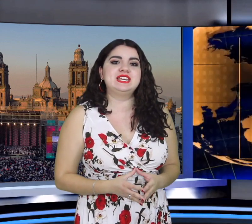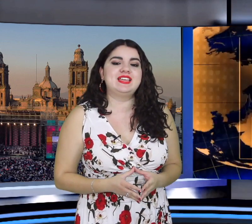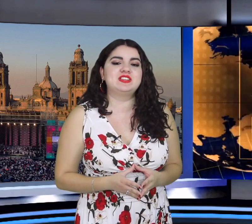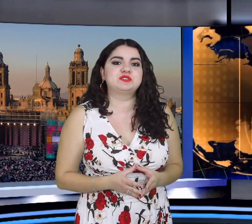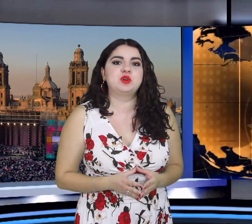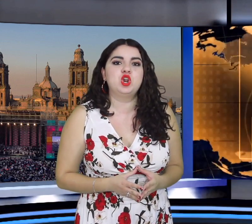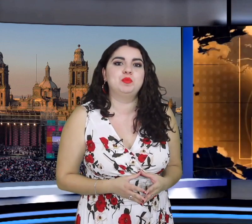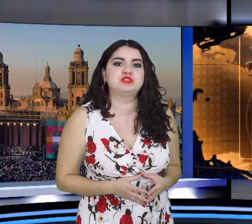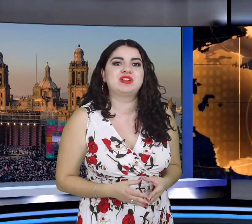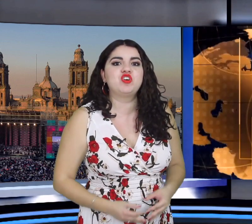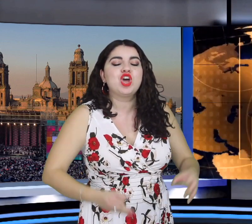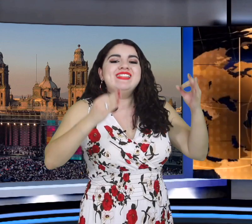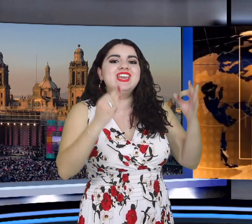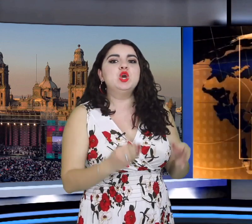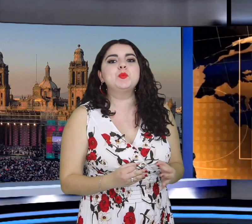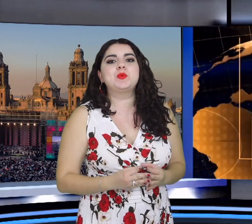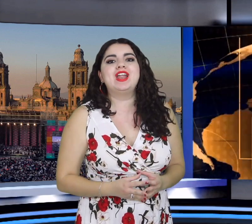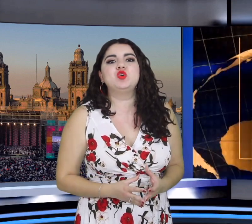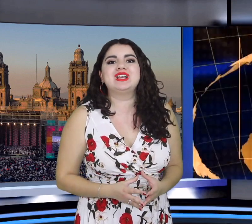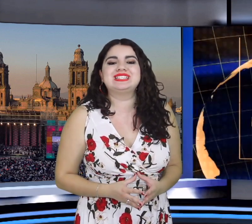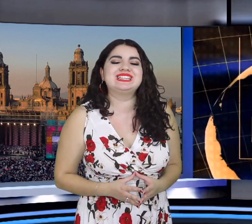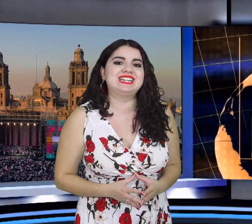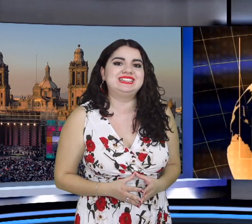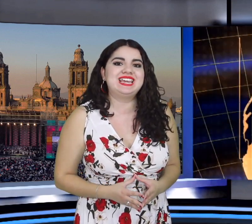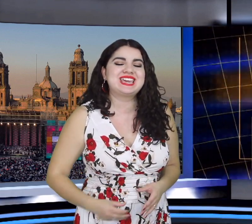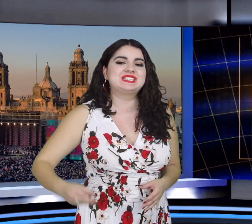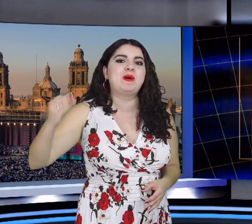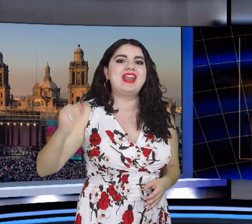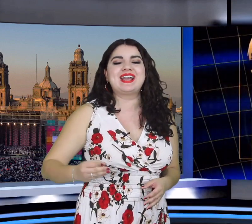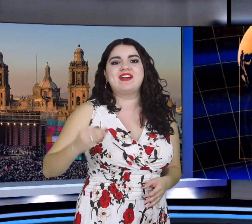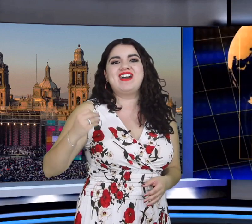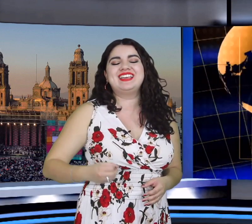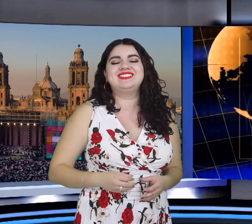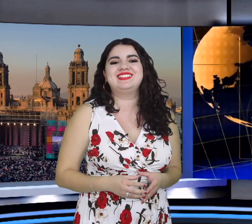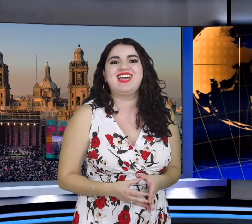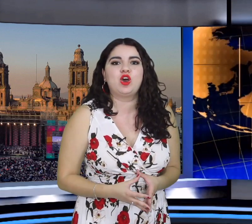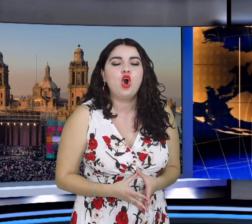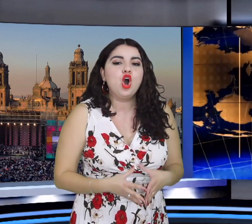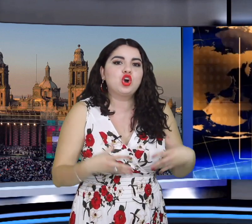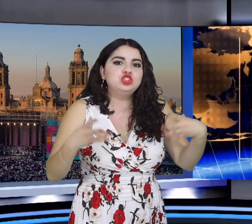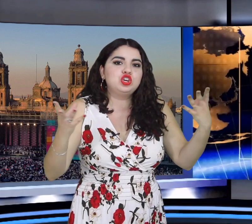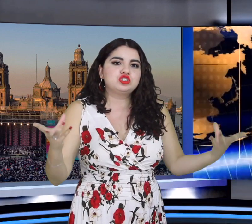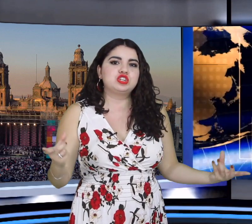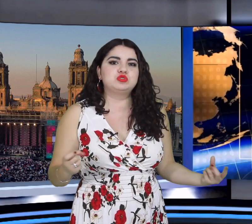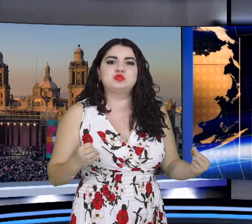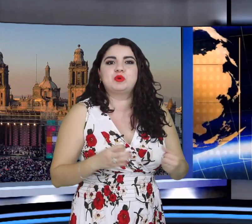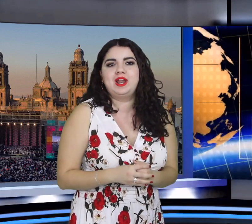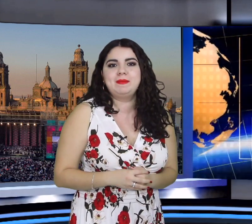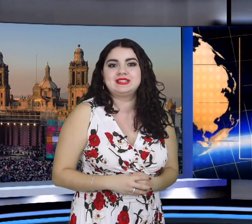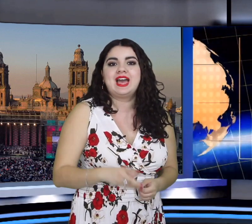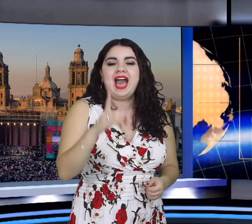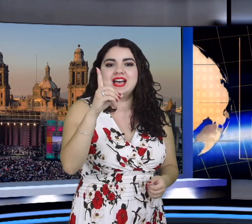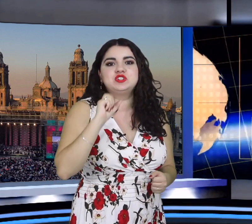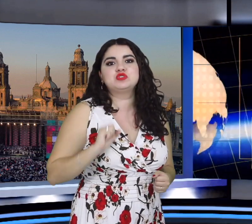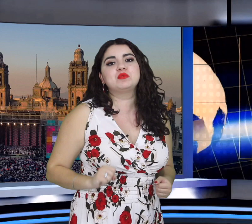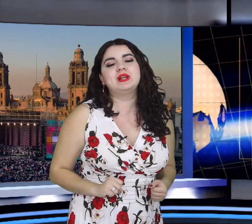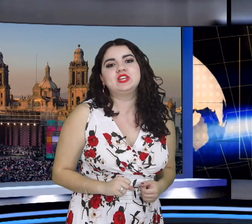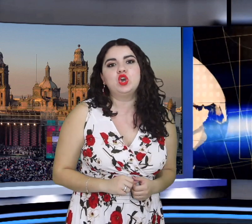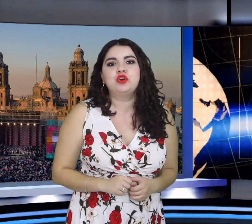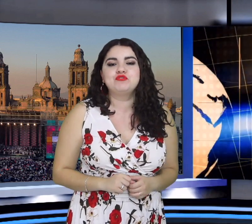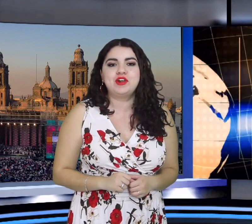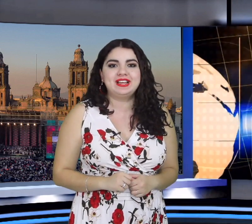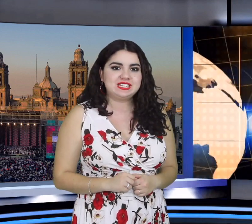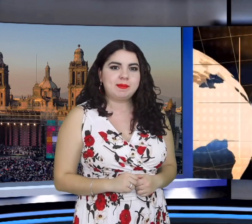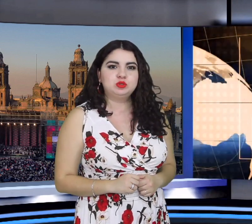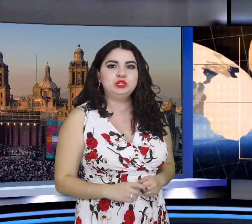el presidente Andrés Manuel López Obrador tiene un plan y unas estrategias para acabar de tajo con todos estos problemas. Así nos lo